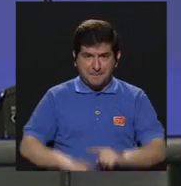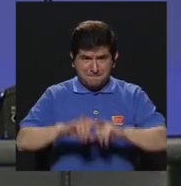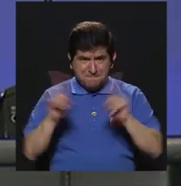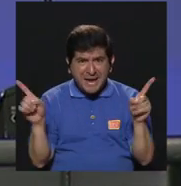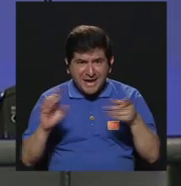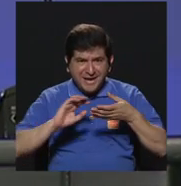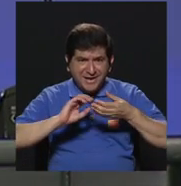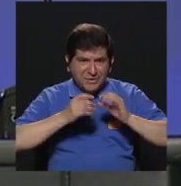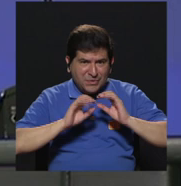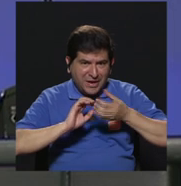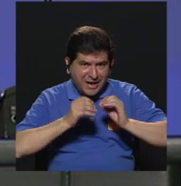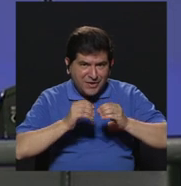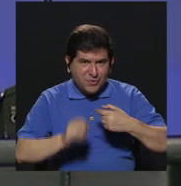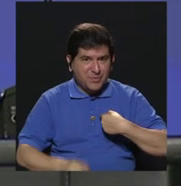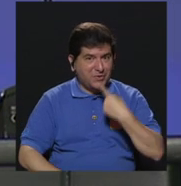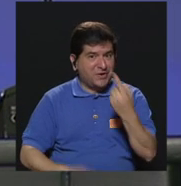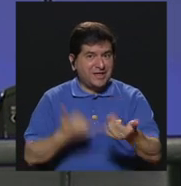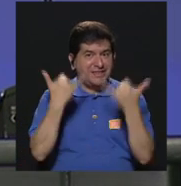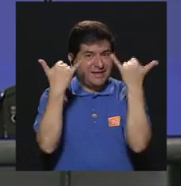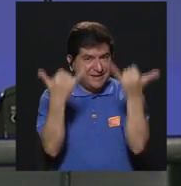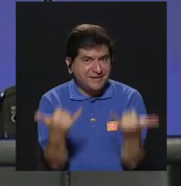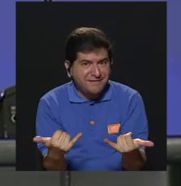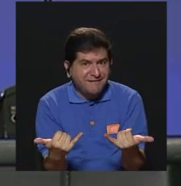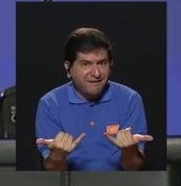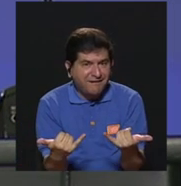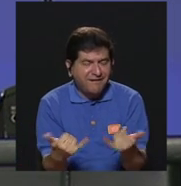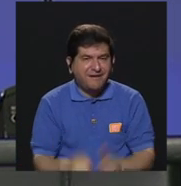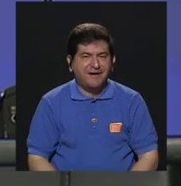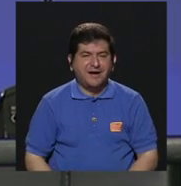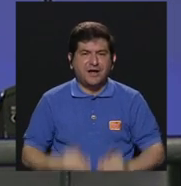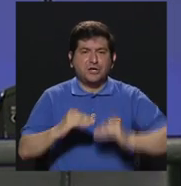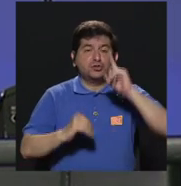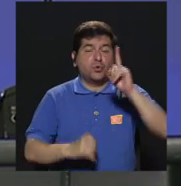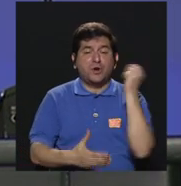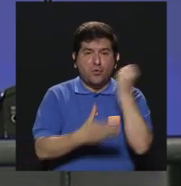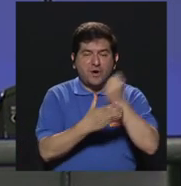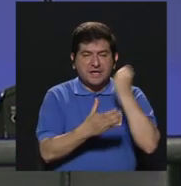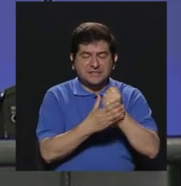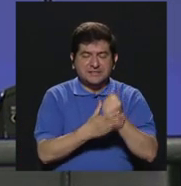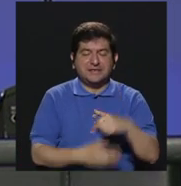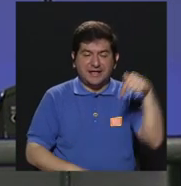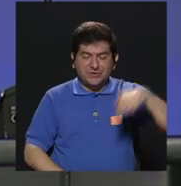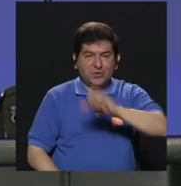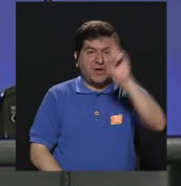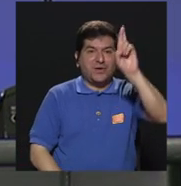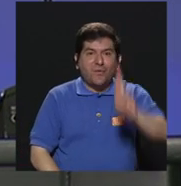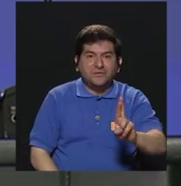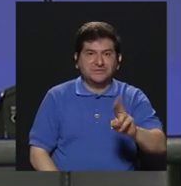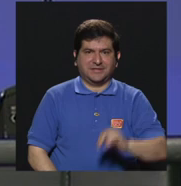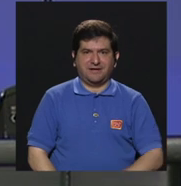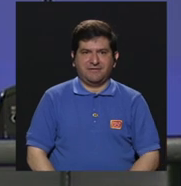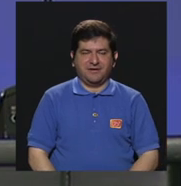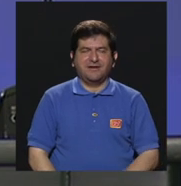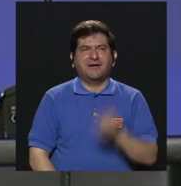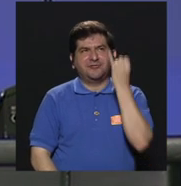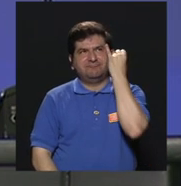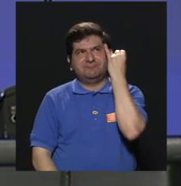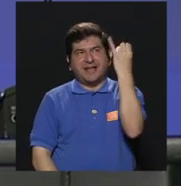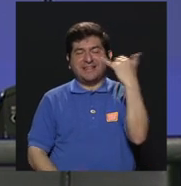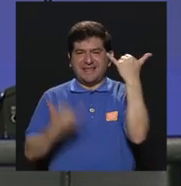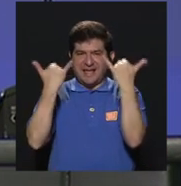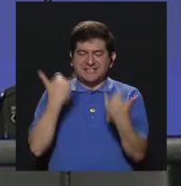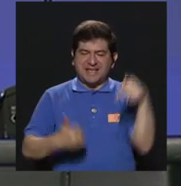Pero la cifra que cité ya, de más de un asesinato diario en Costa Rica, nos sugiere que aquí